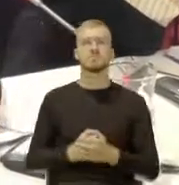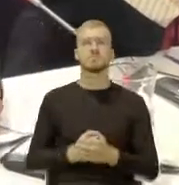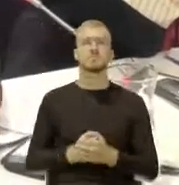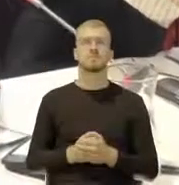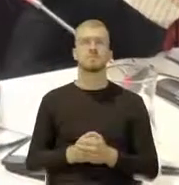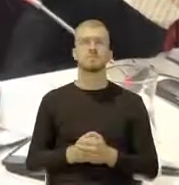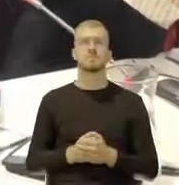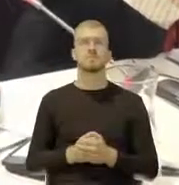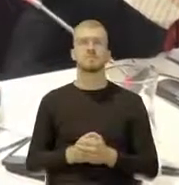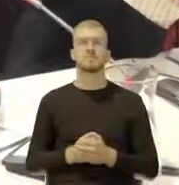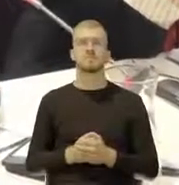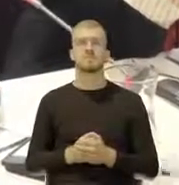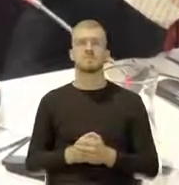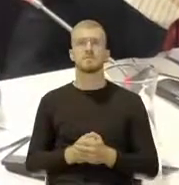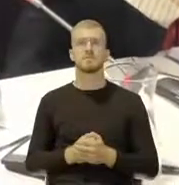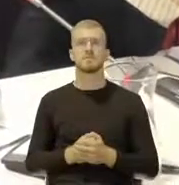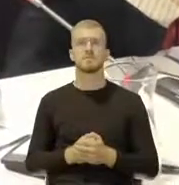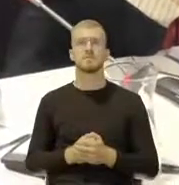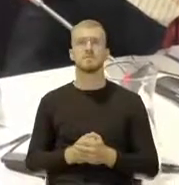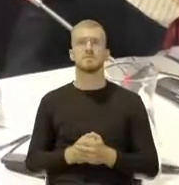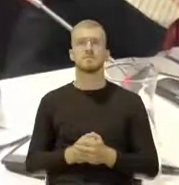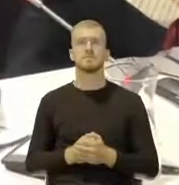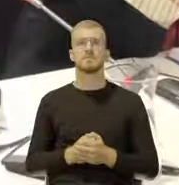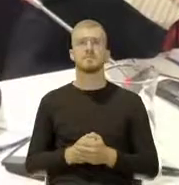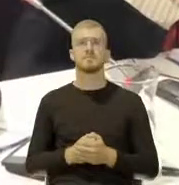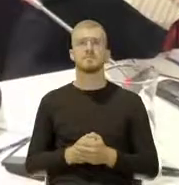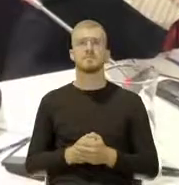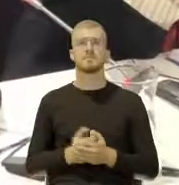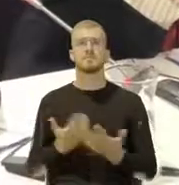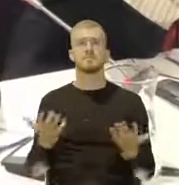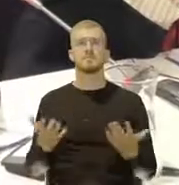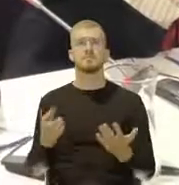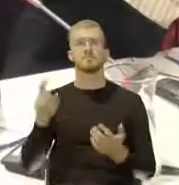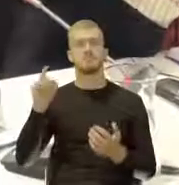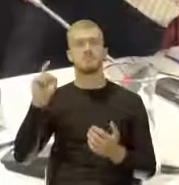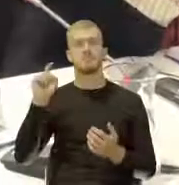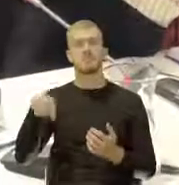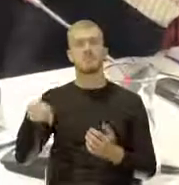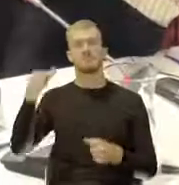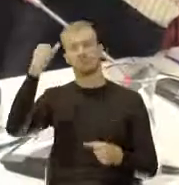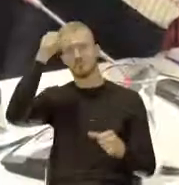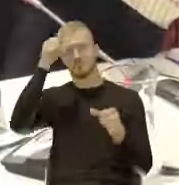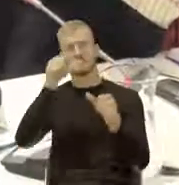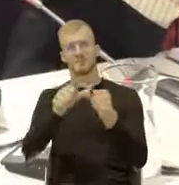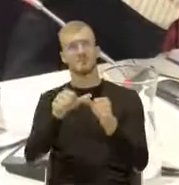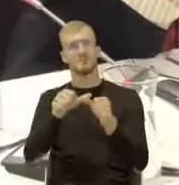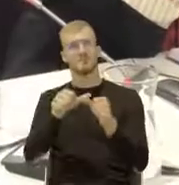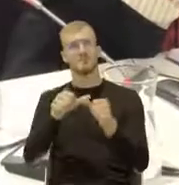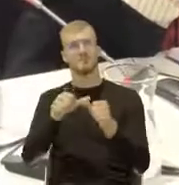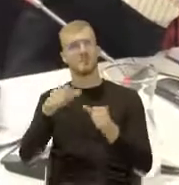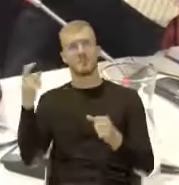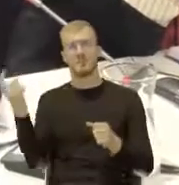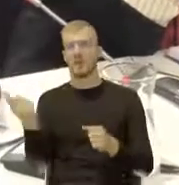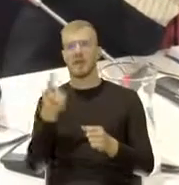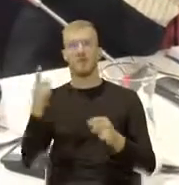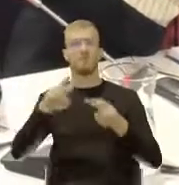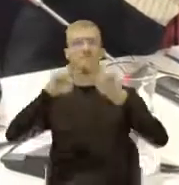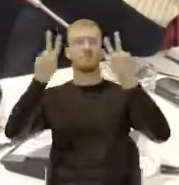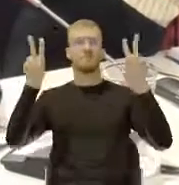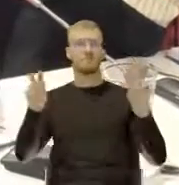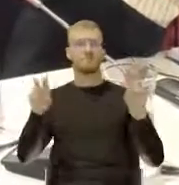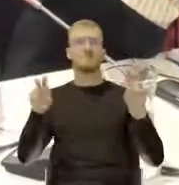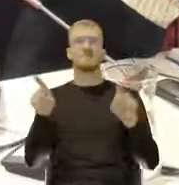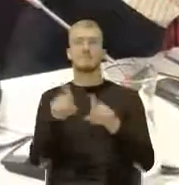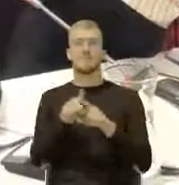siempre traerá una oportunidad para nuestras poblaciones, hay algo que quiero recalcar.